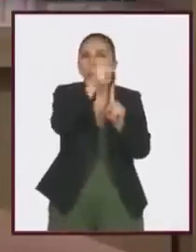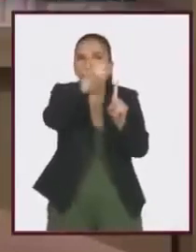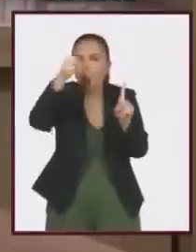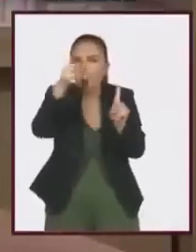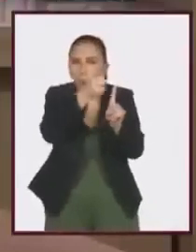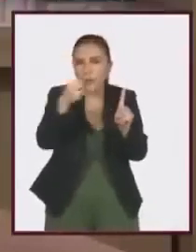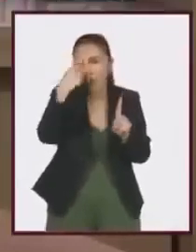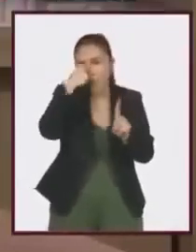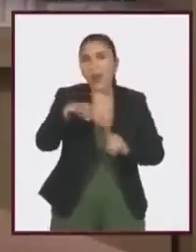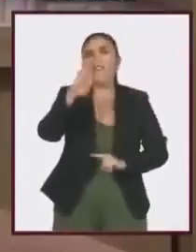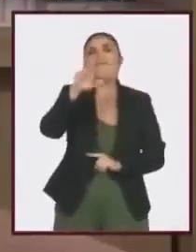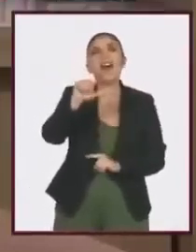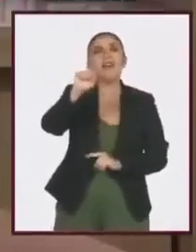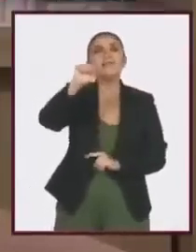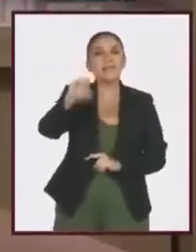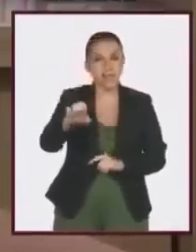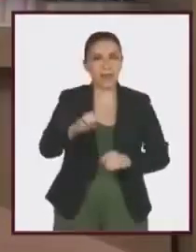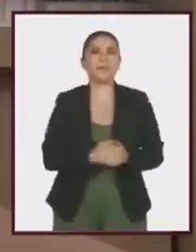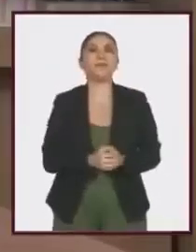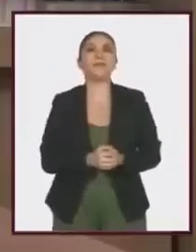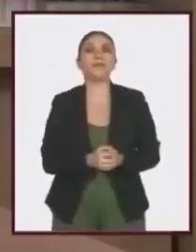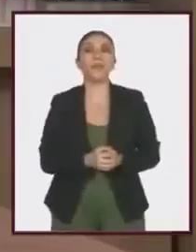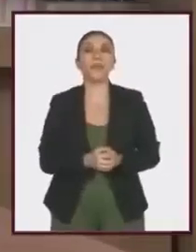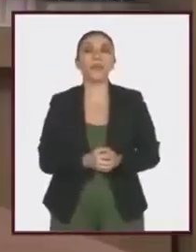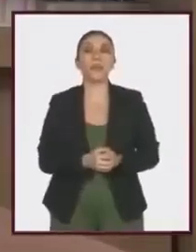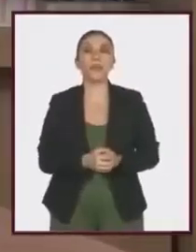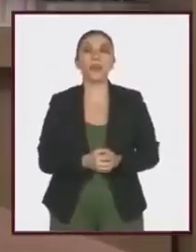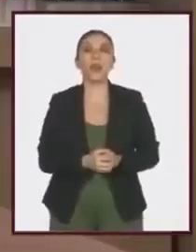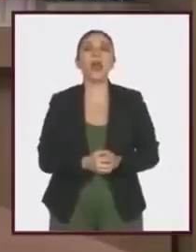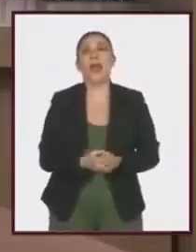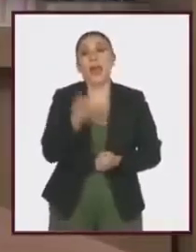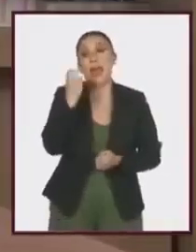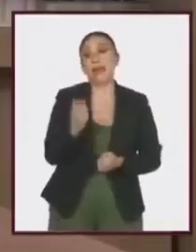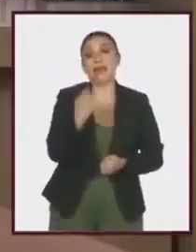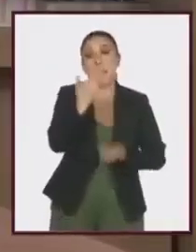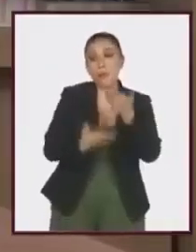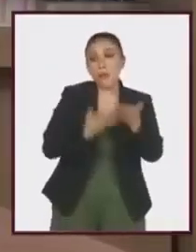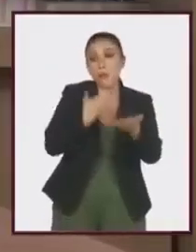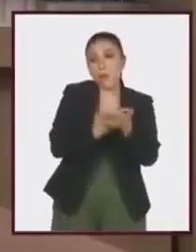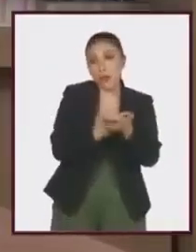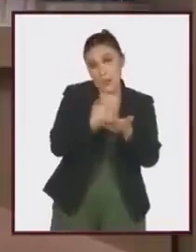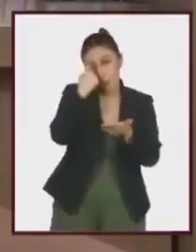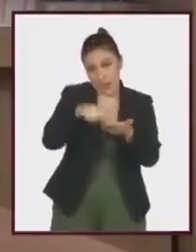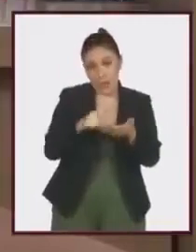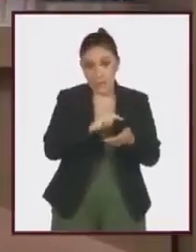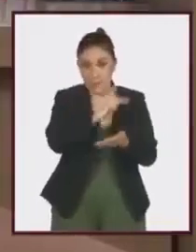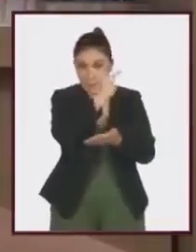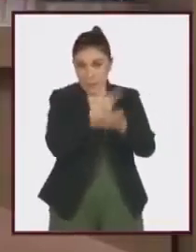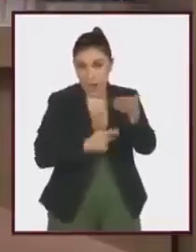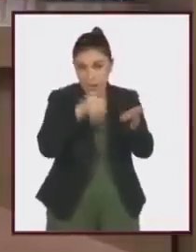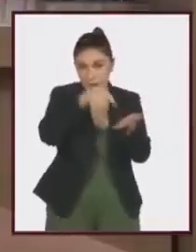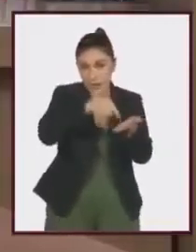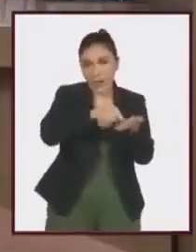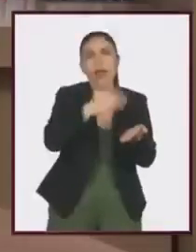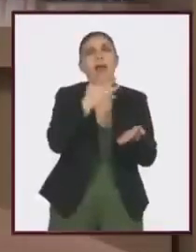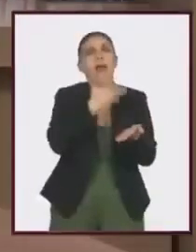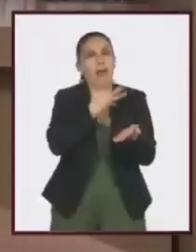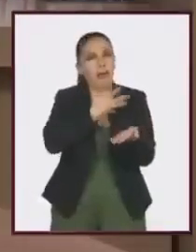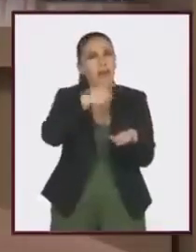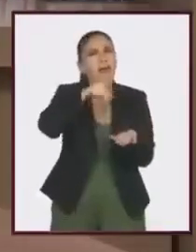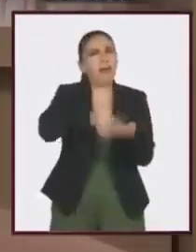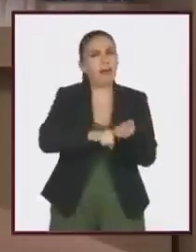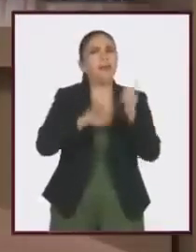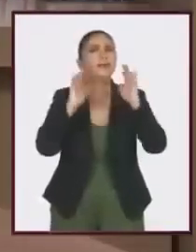por fases. En la propuesta del plan de estudios se han